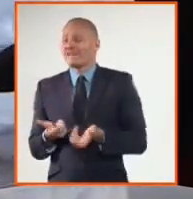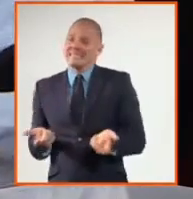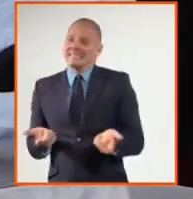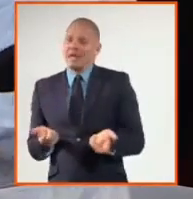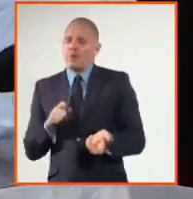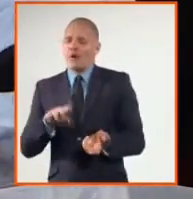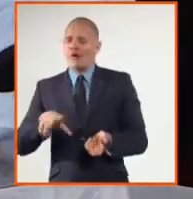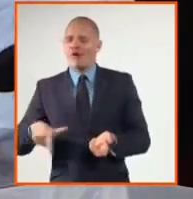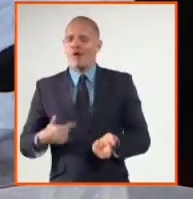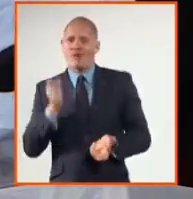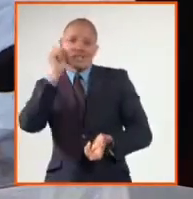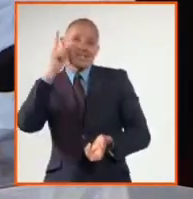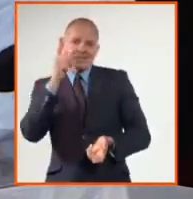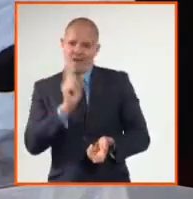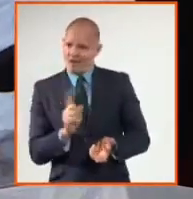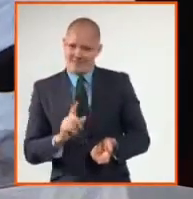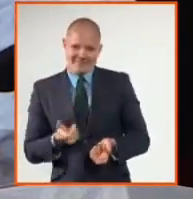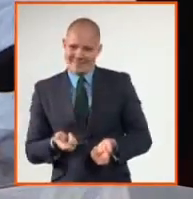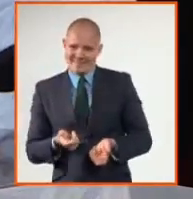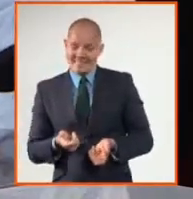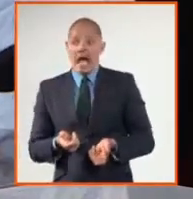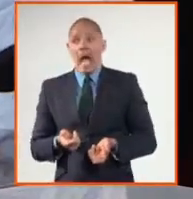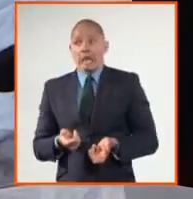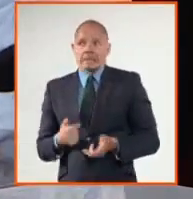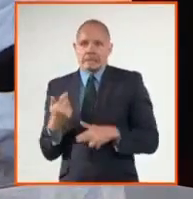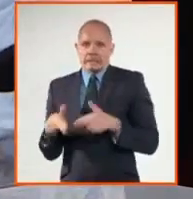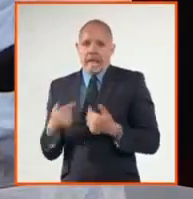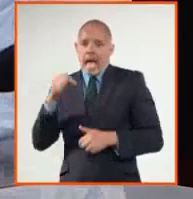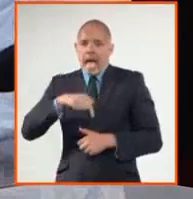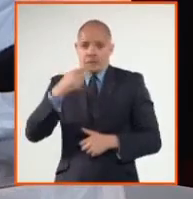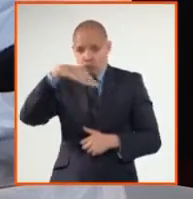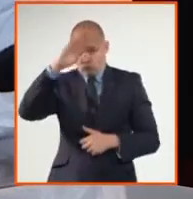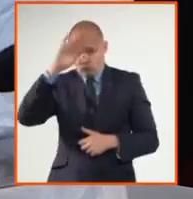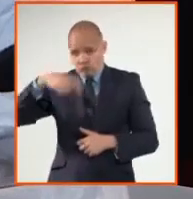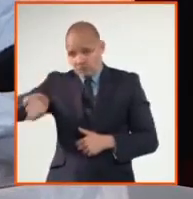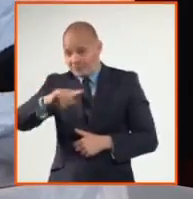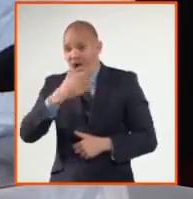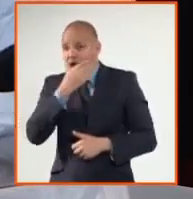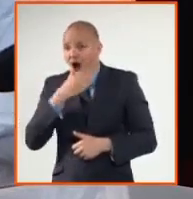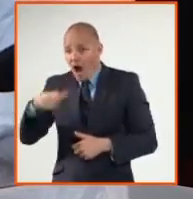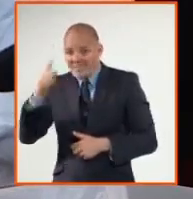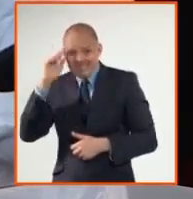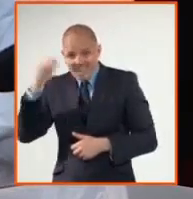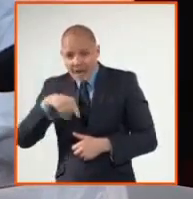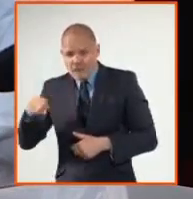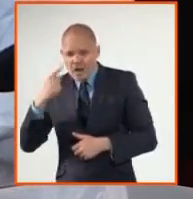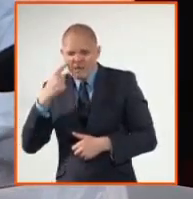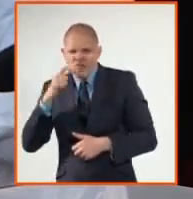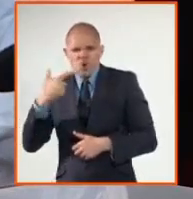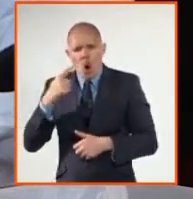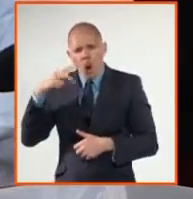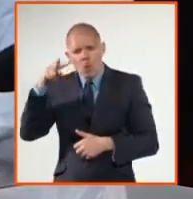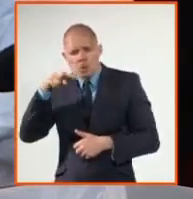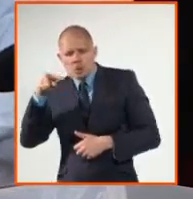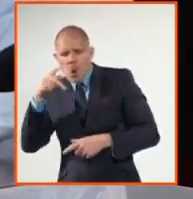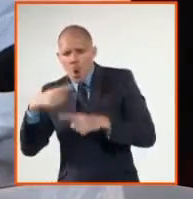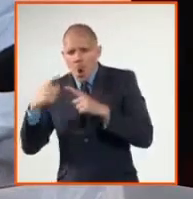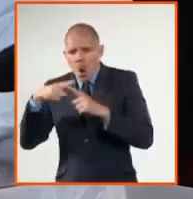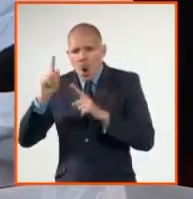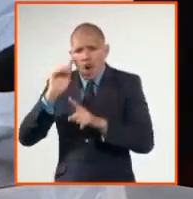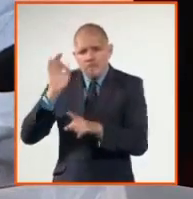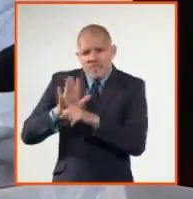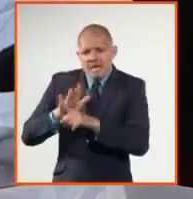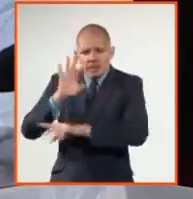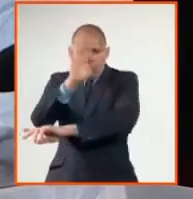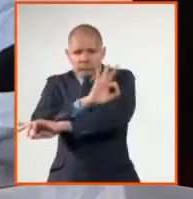yo creo que de encontrar el punto óptimo de las acciones que hay que hacer de mantenimiento y los trabajos que garanticen